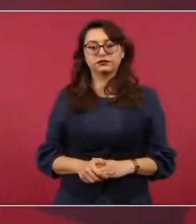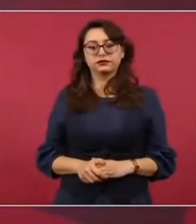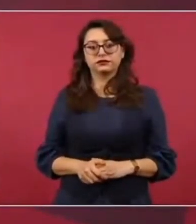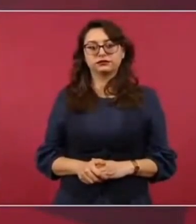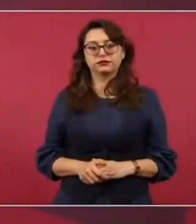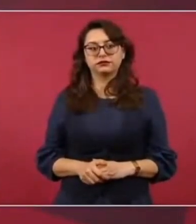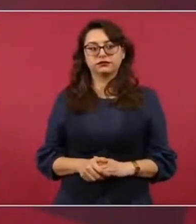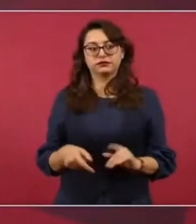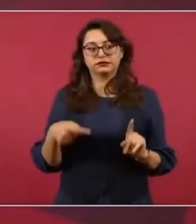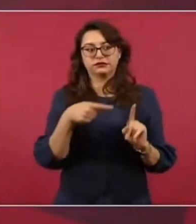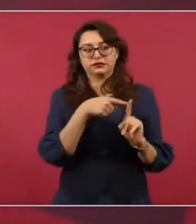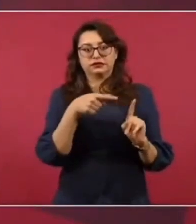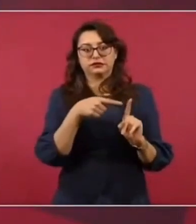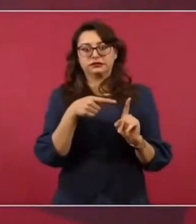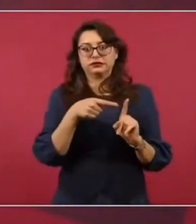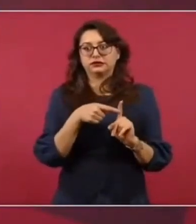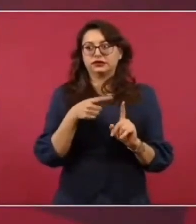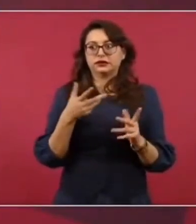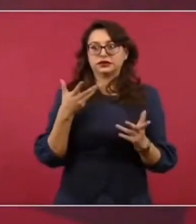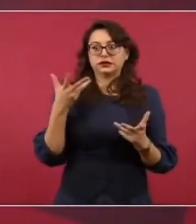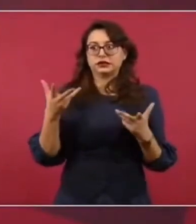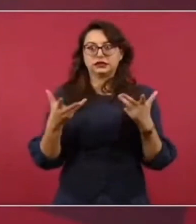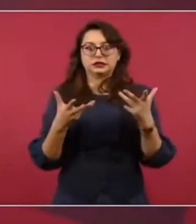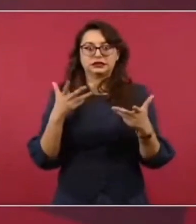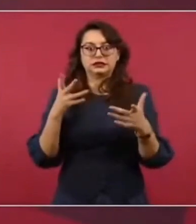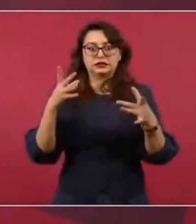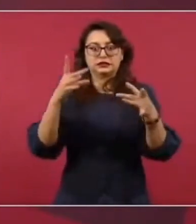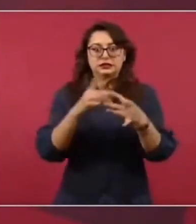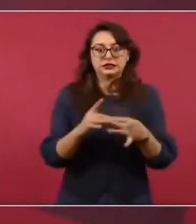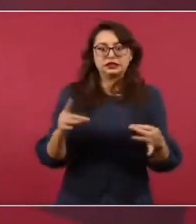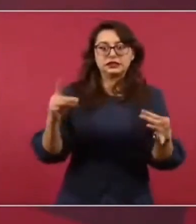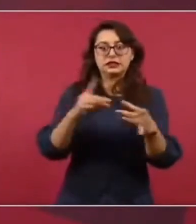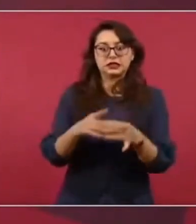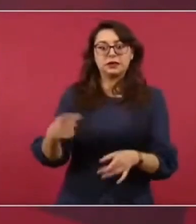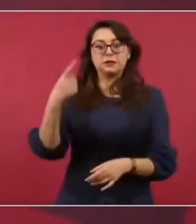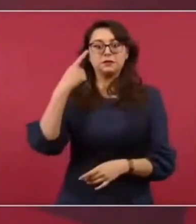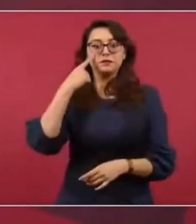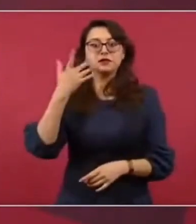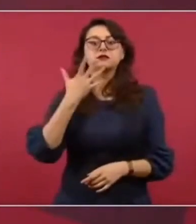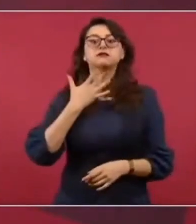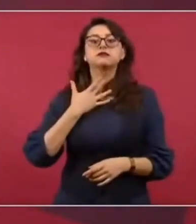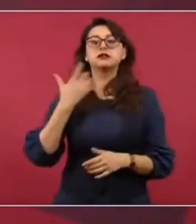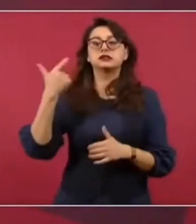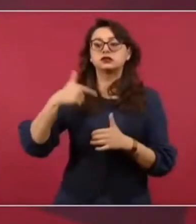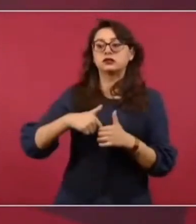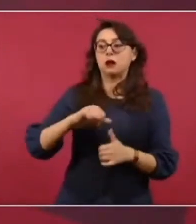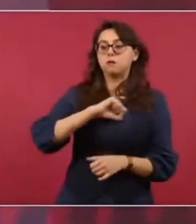quiere explicar el por qué aumentaba la gasolina